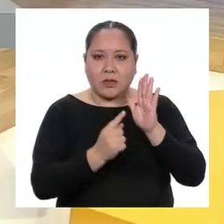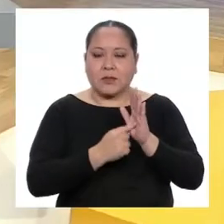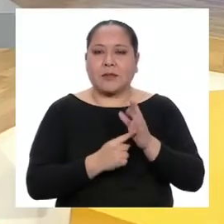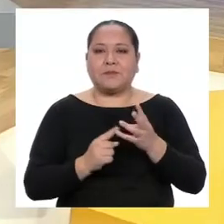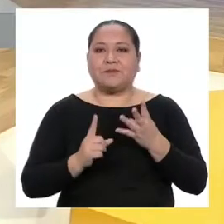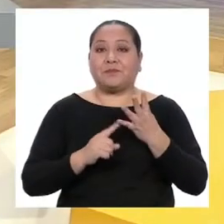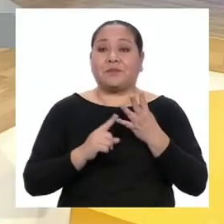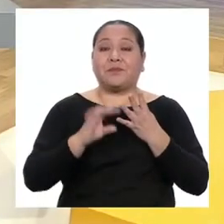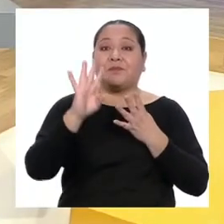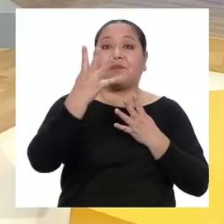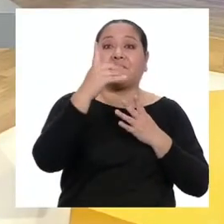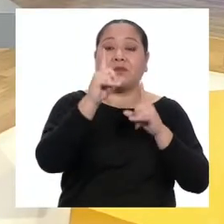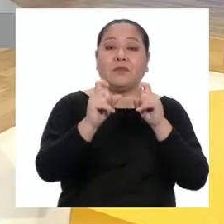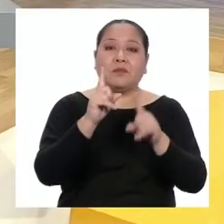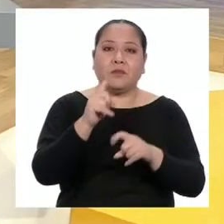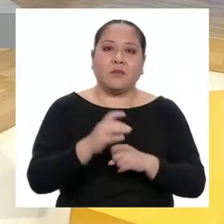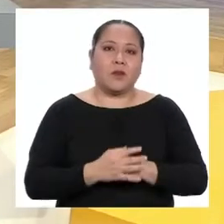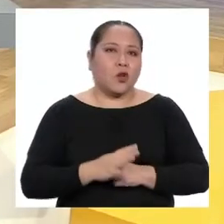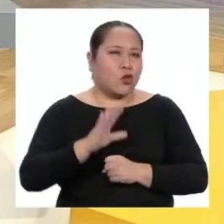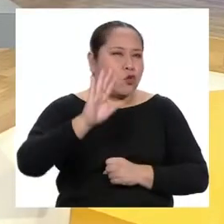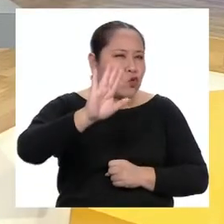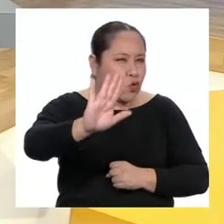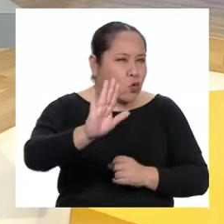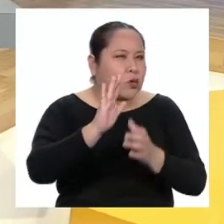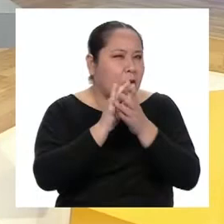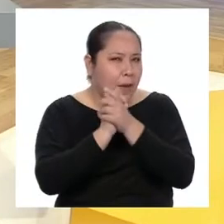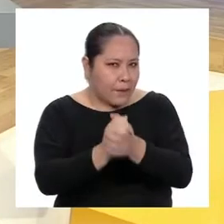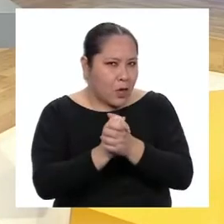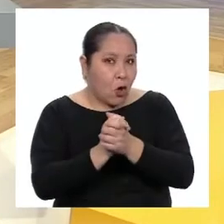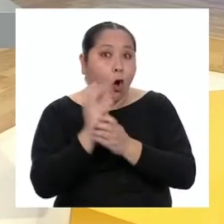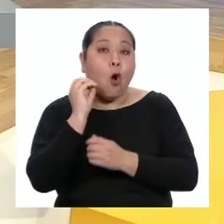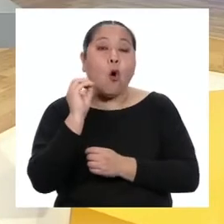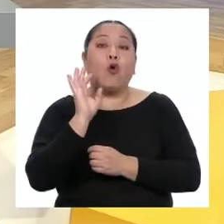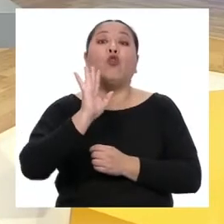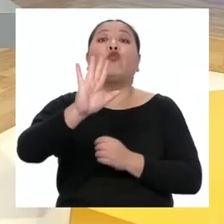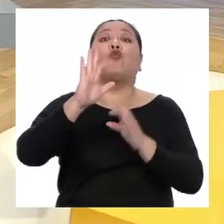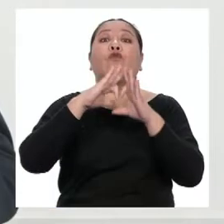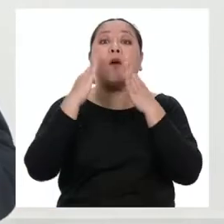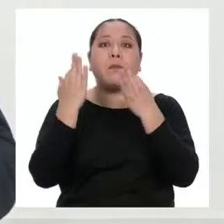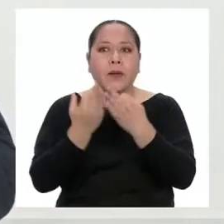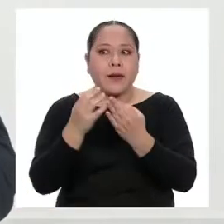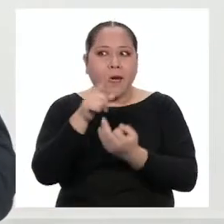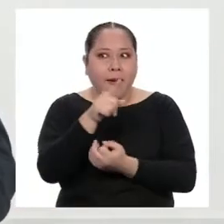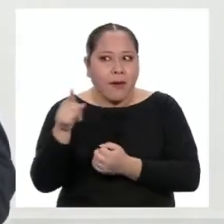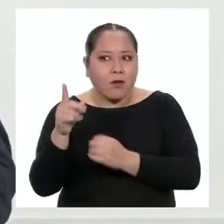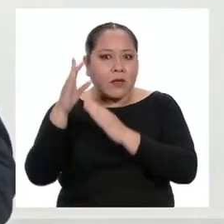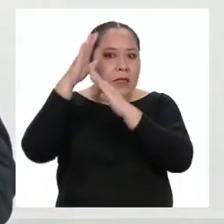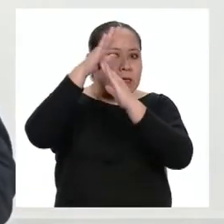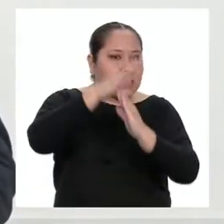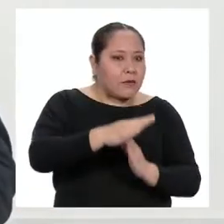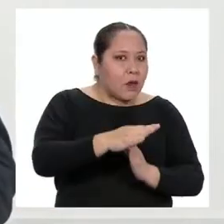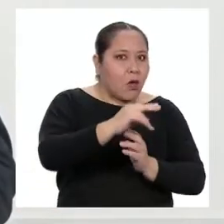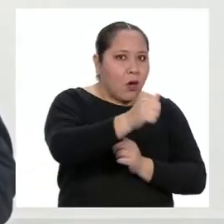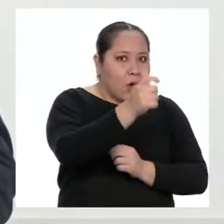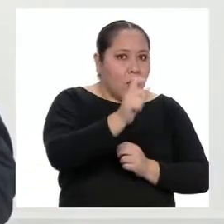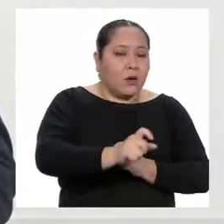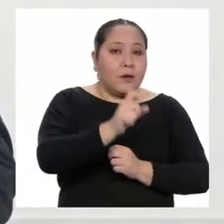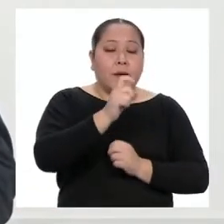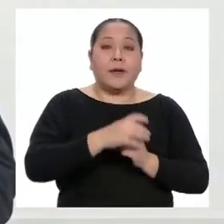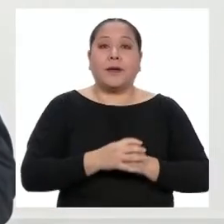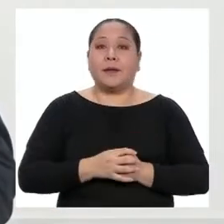cuarta pregunta, ¿sus amigos o familiares han discriminado a alguien? Aquí la variable